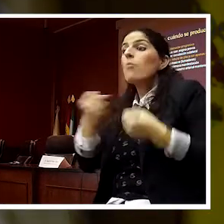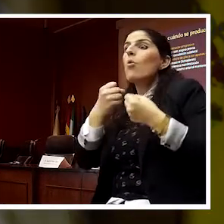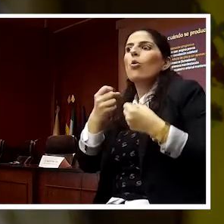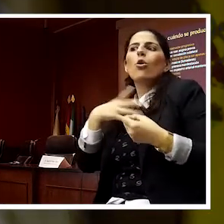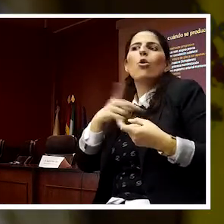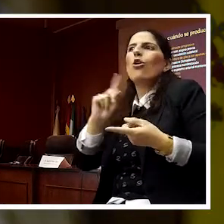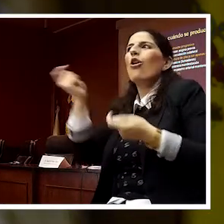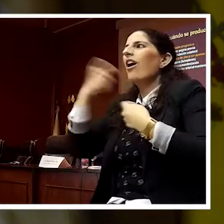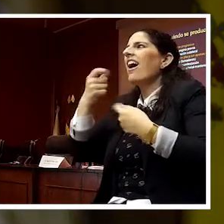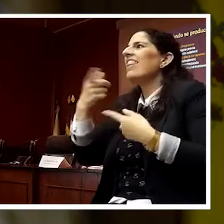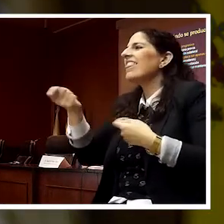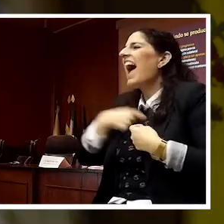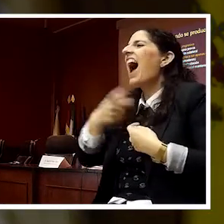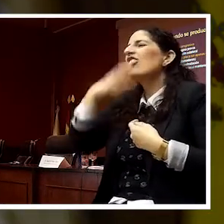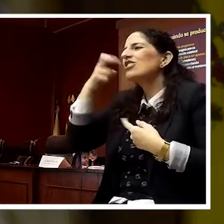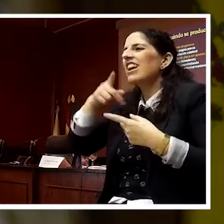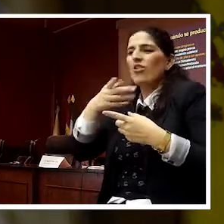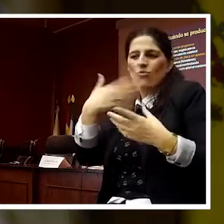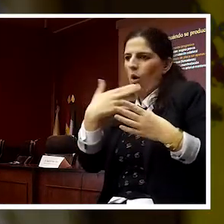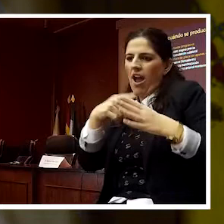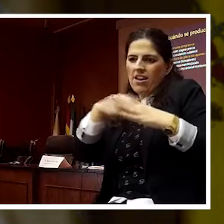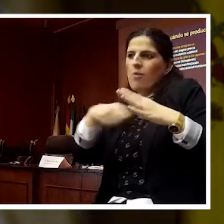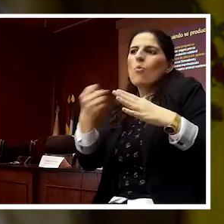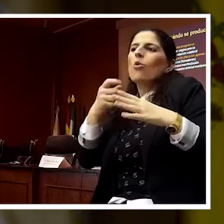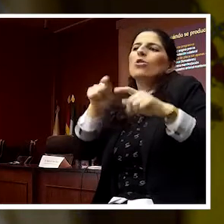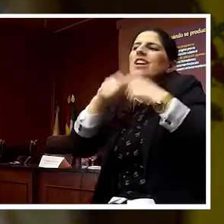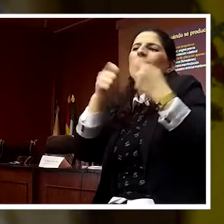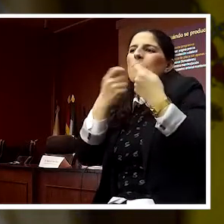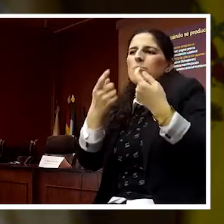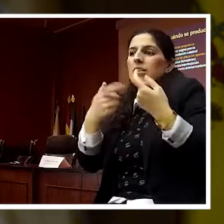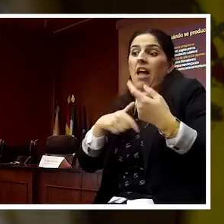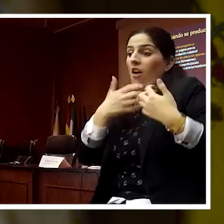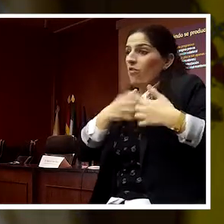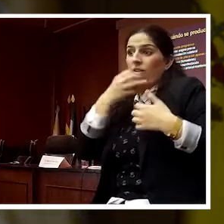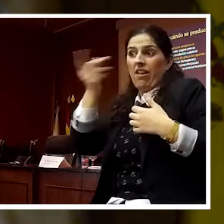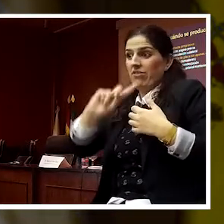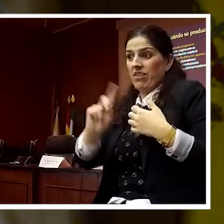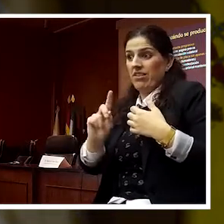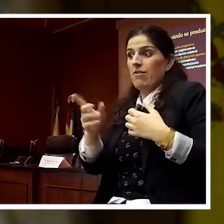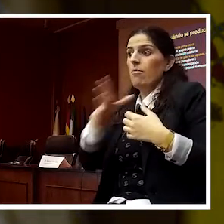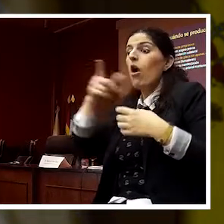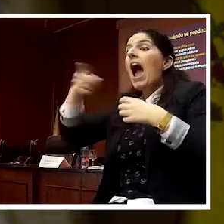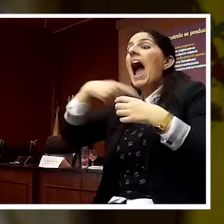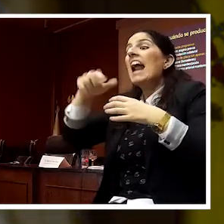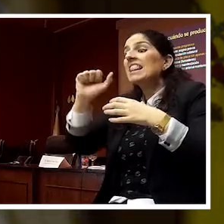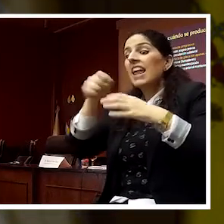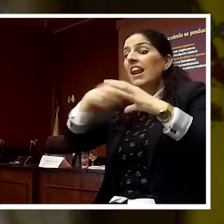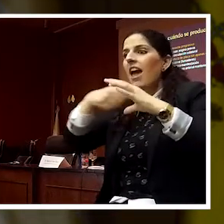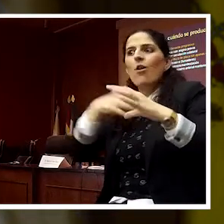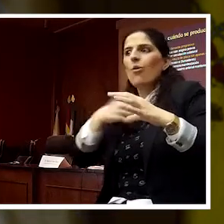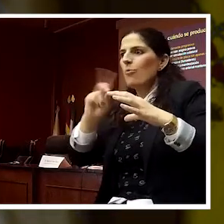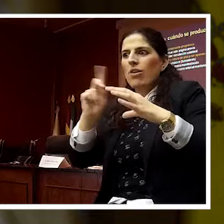las plaquetas y se forme la fibrina y haya un coágulo capaz de obstruir una arteria que previamente no